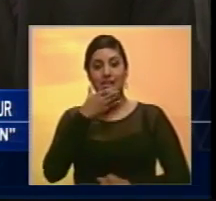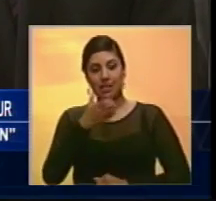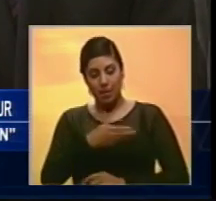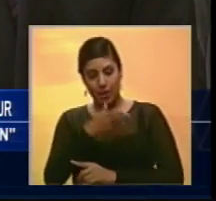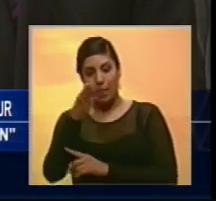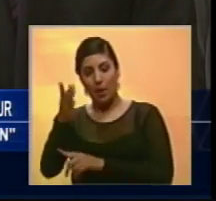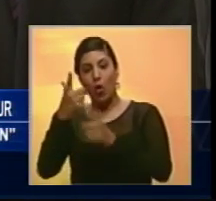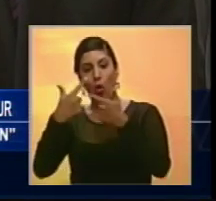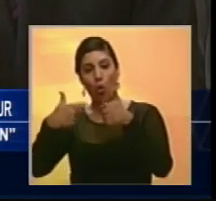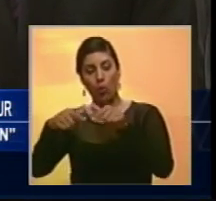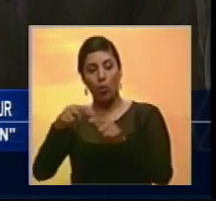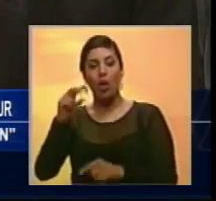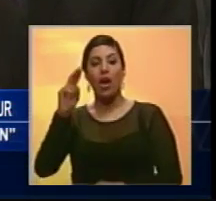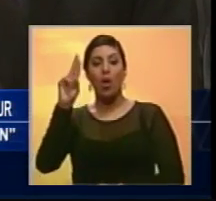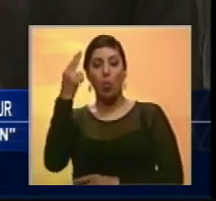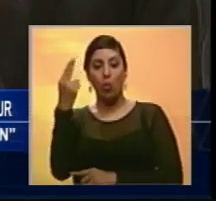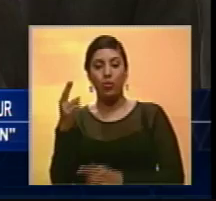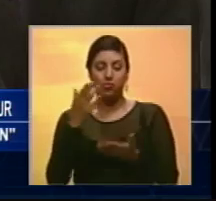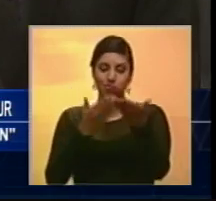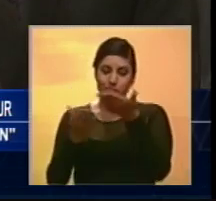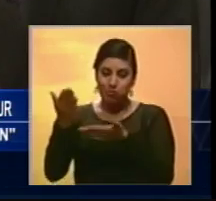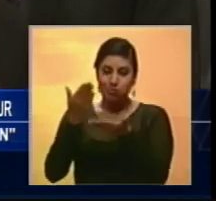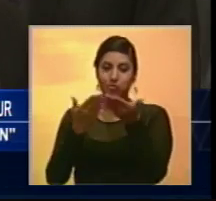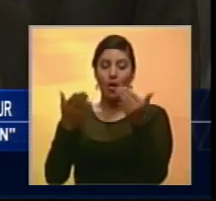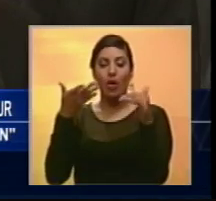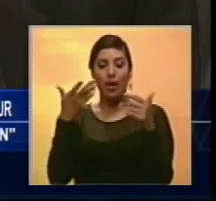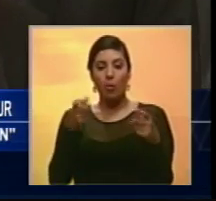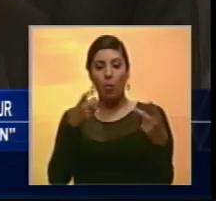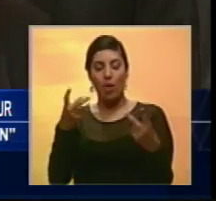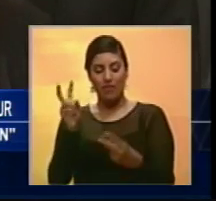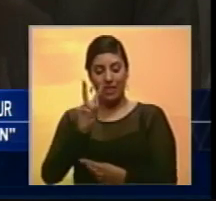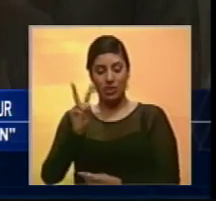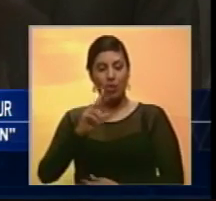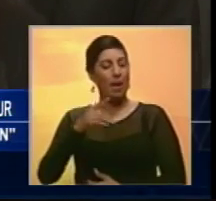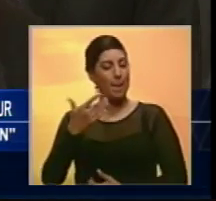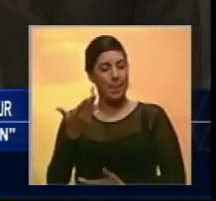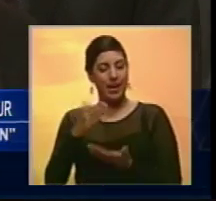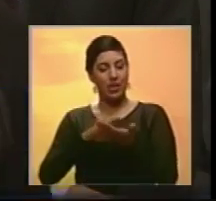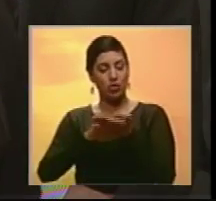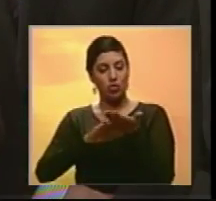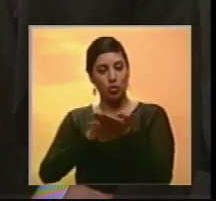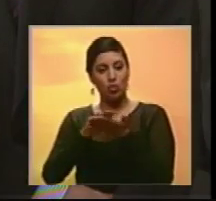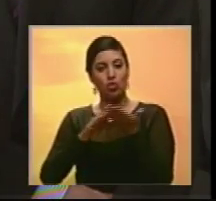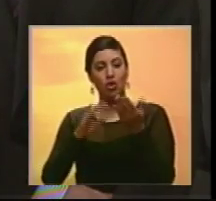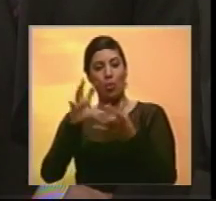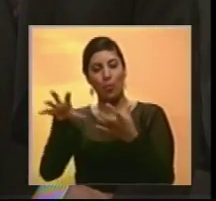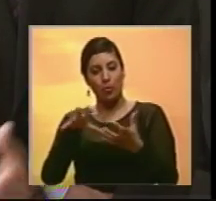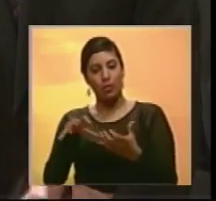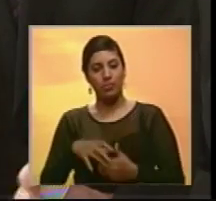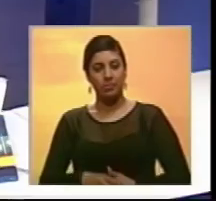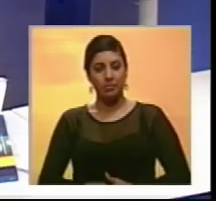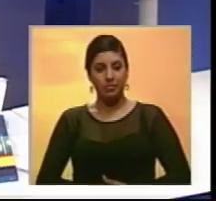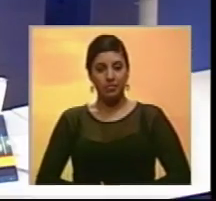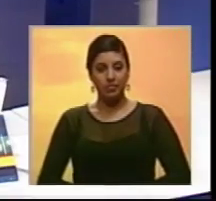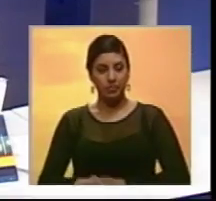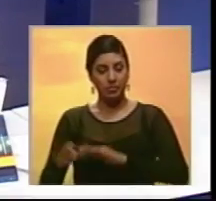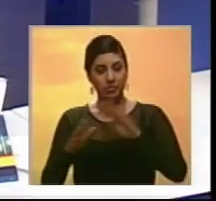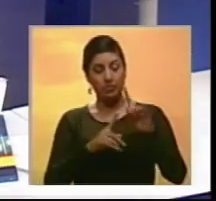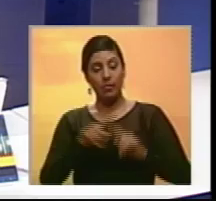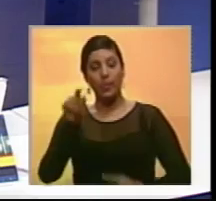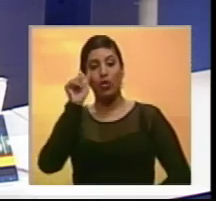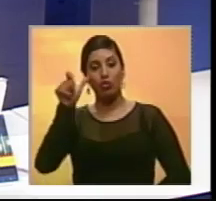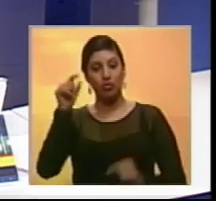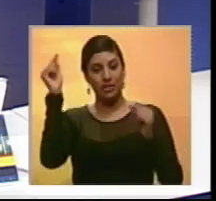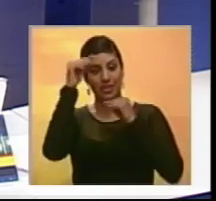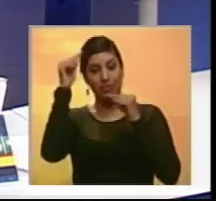en Montevideo, Uruguay, en las negociaciones directas promovidas por Venezuela para resolución de controversias. Simón